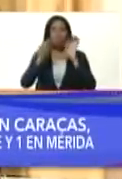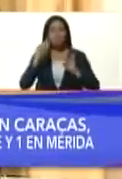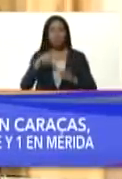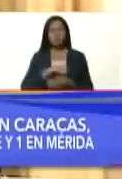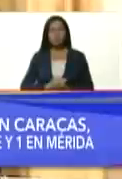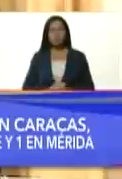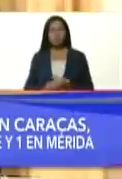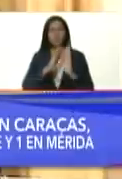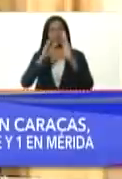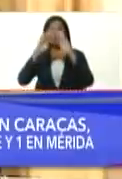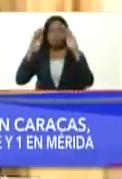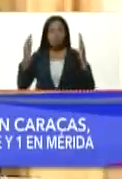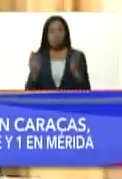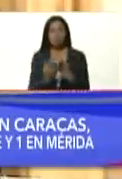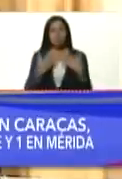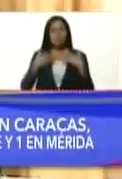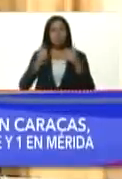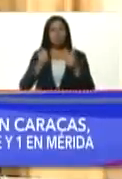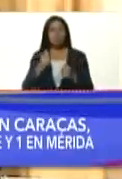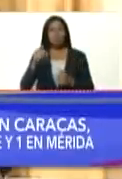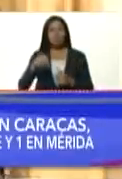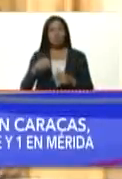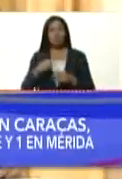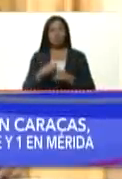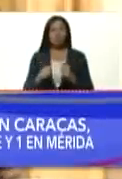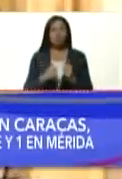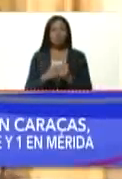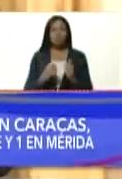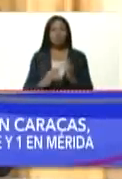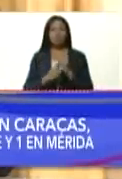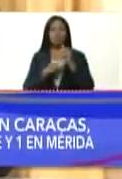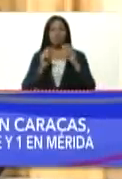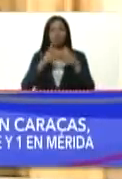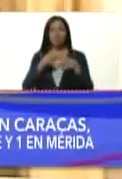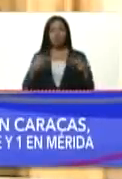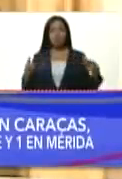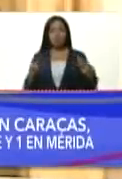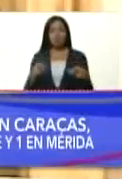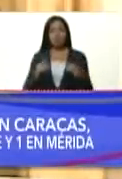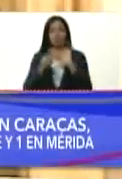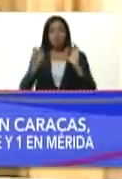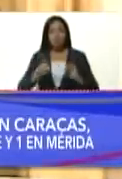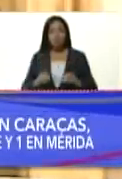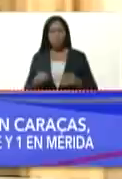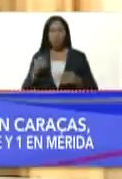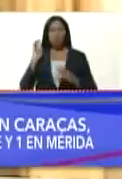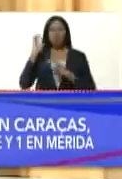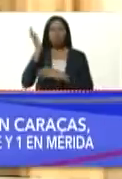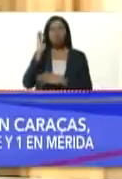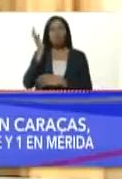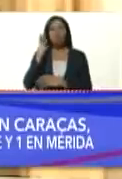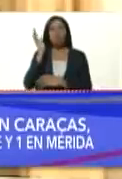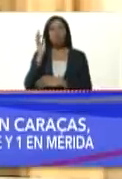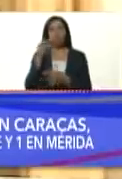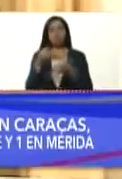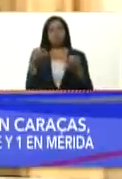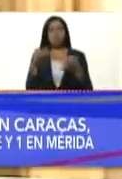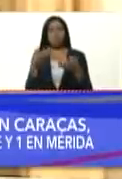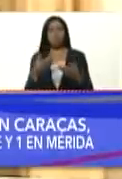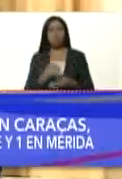la Organización Mundial de la Salud, hoy su director general, de una conferencia